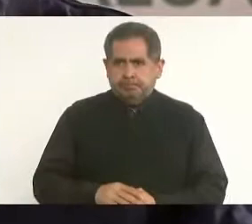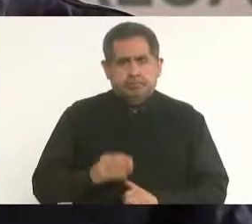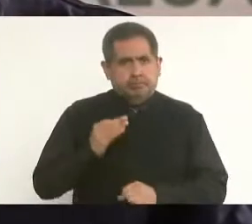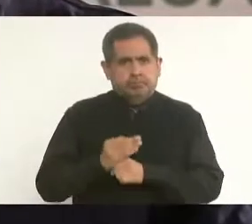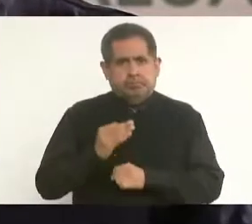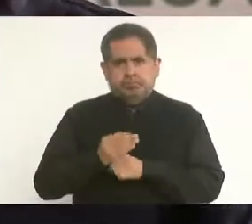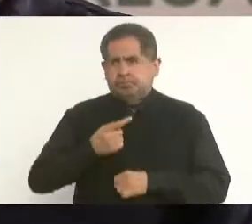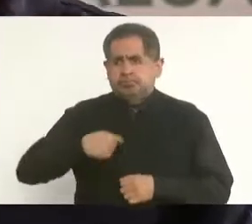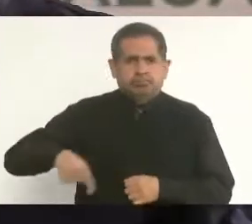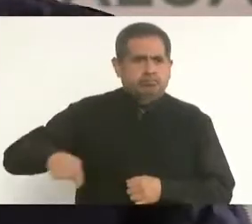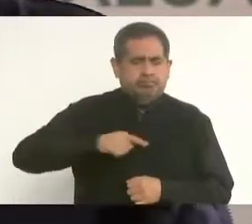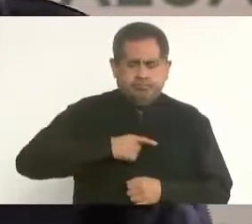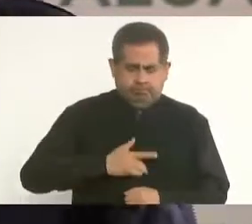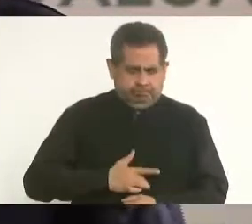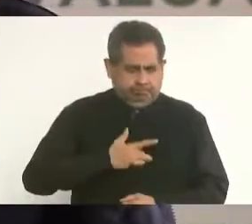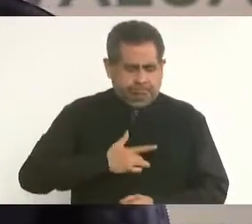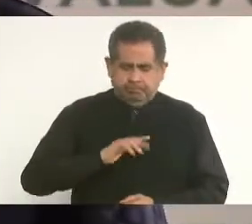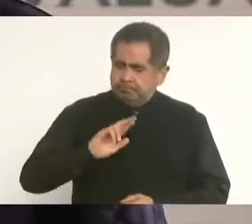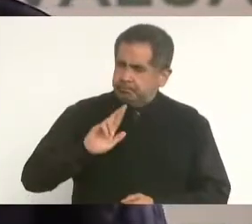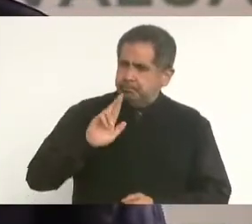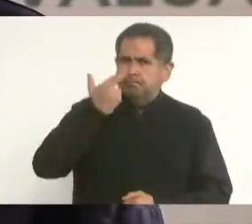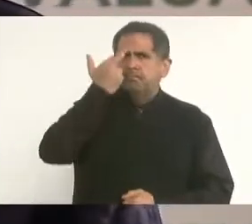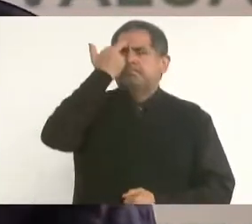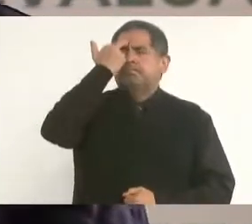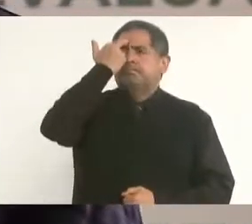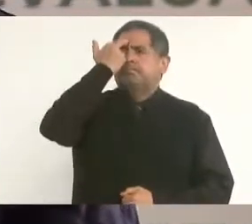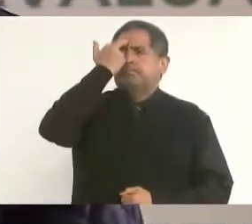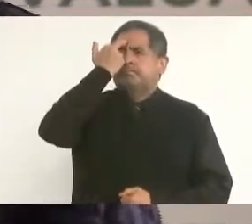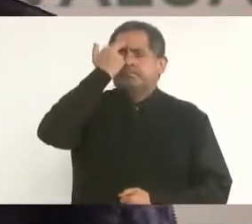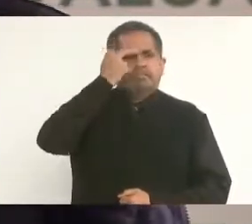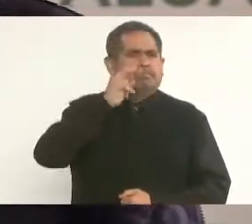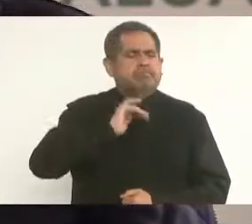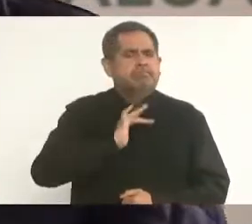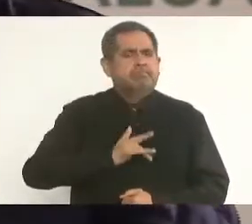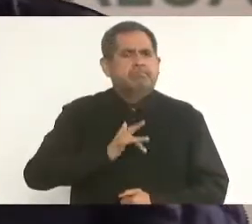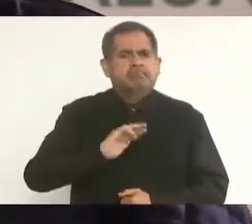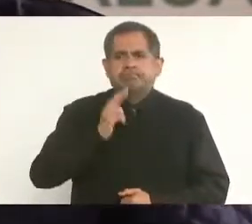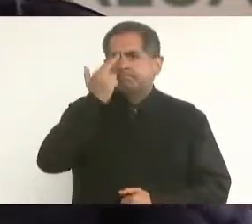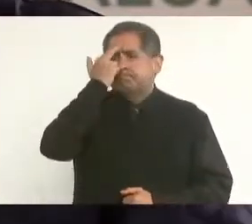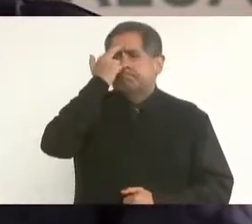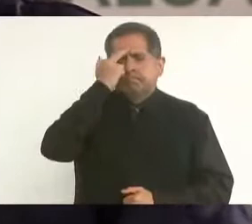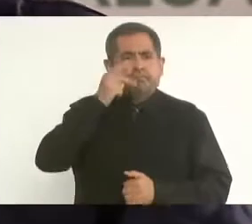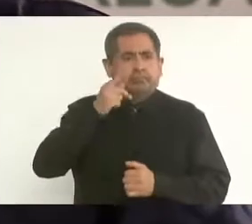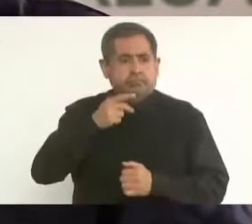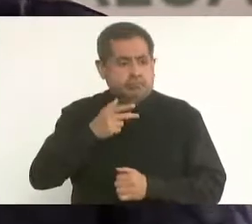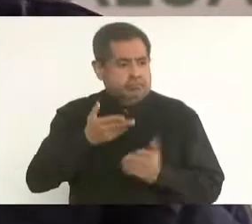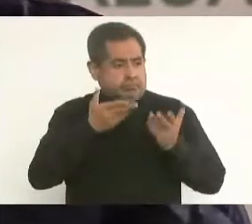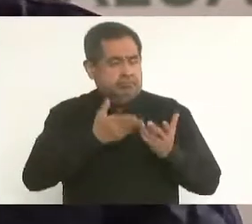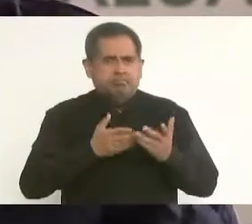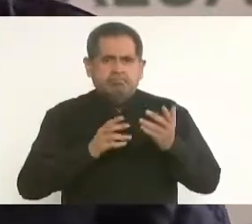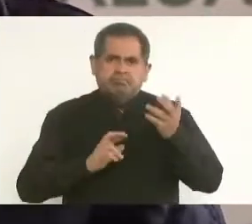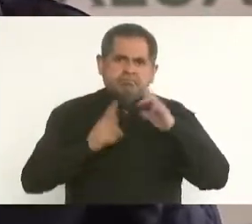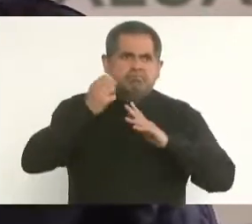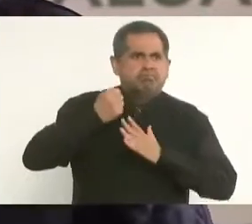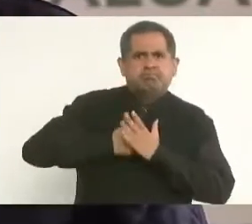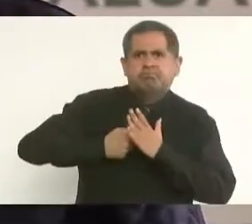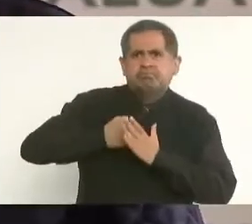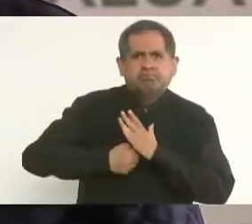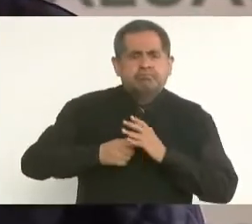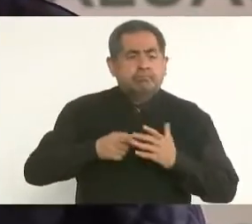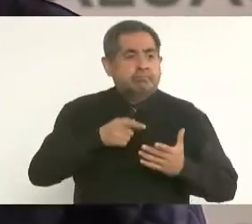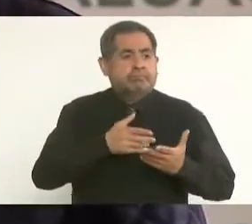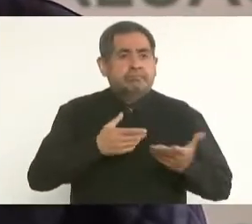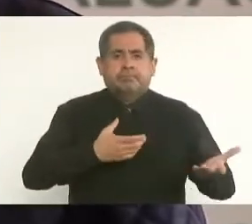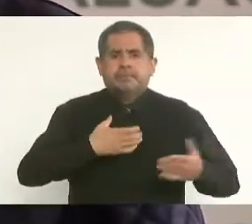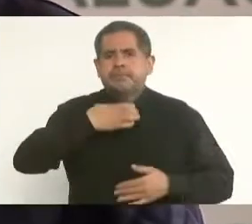estamos recordando a un revolucionario, a Venustiano Carranza.